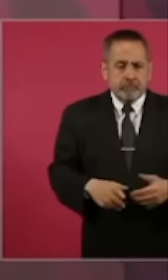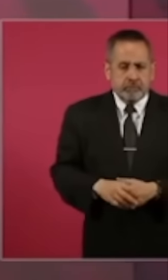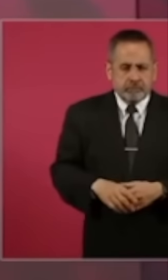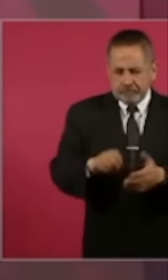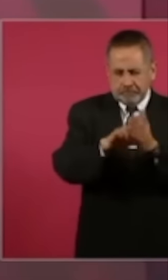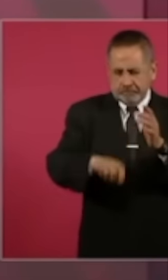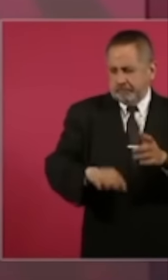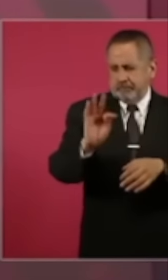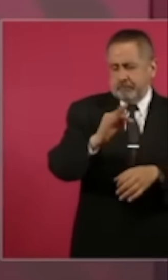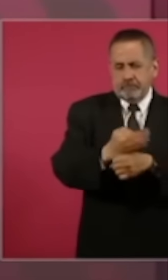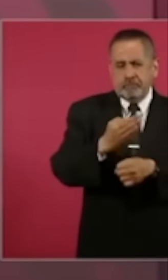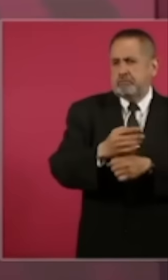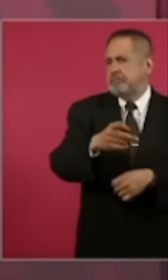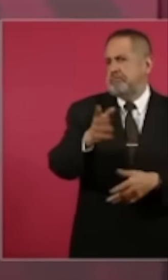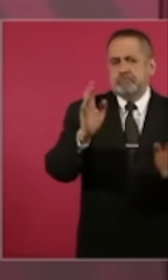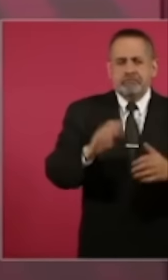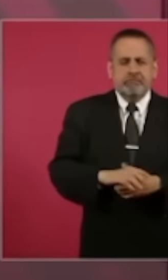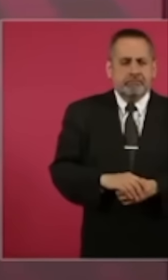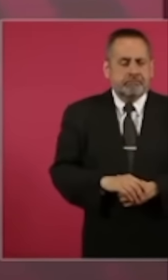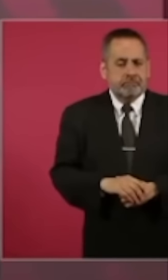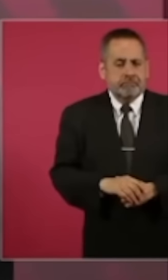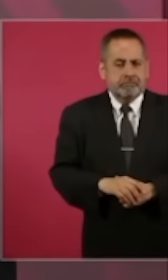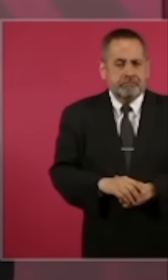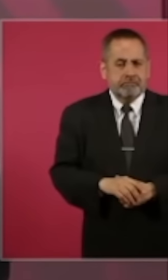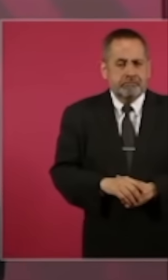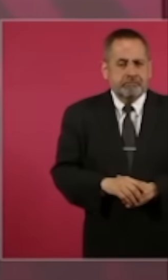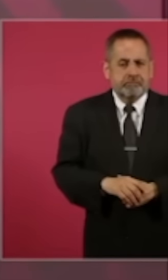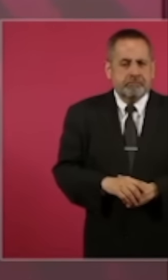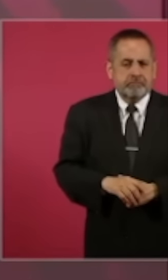hoy de